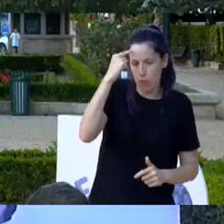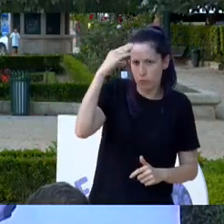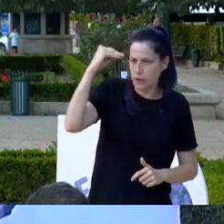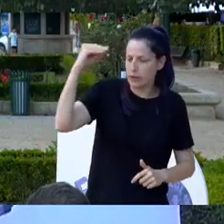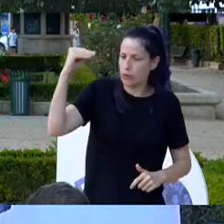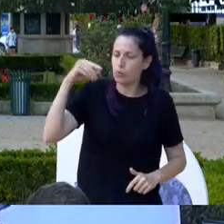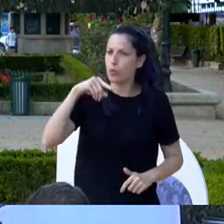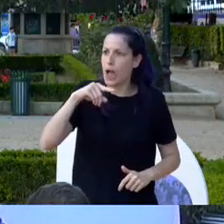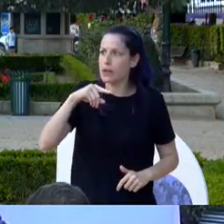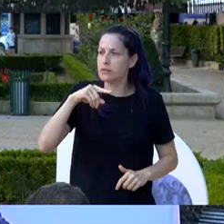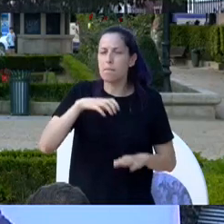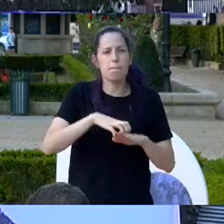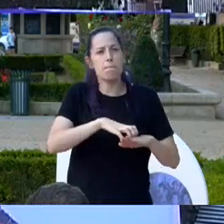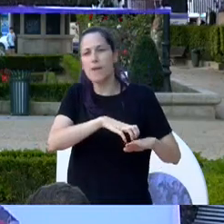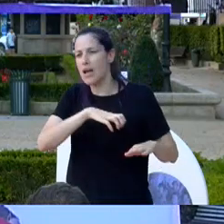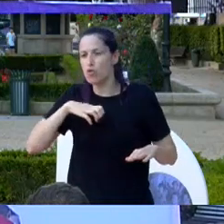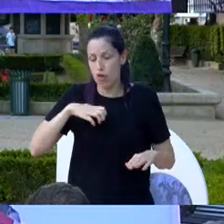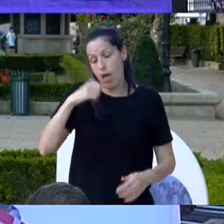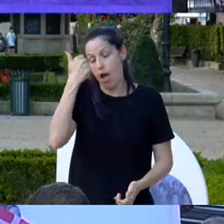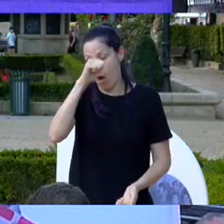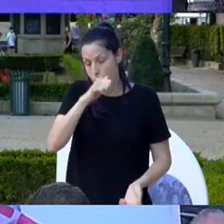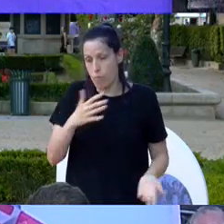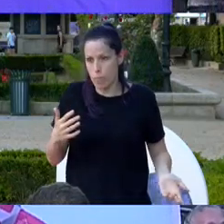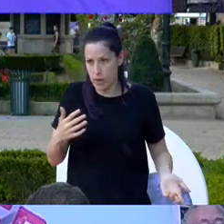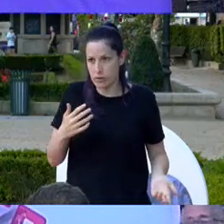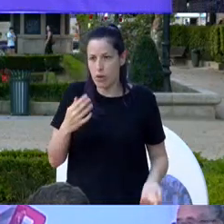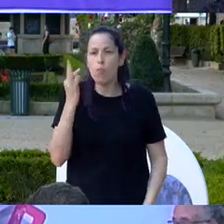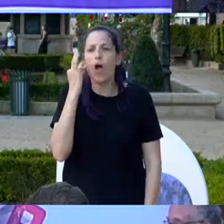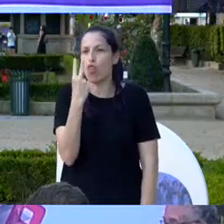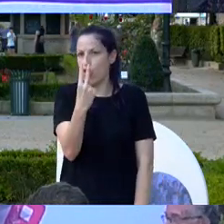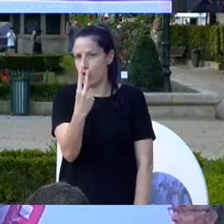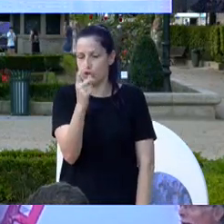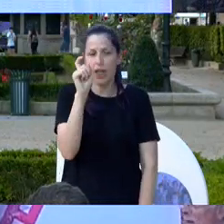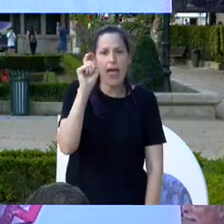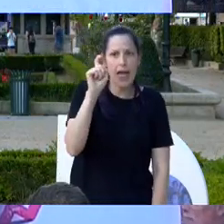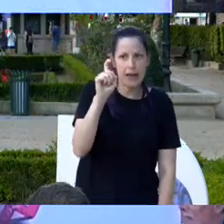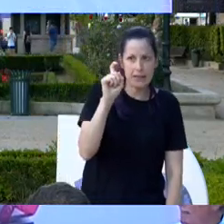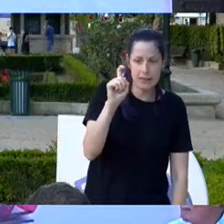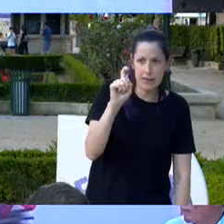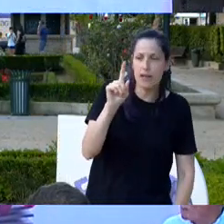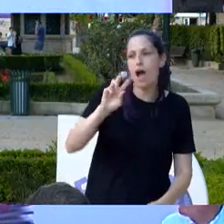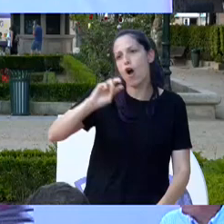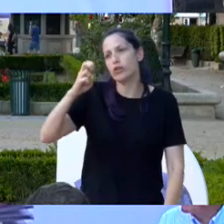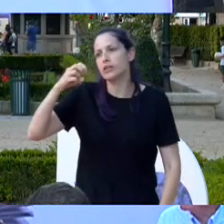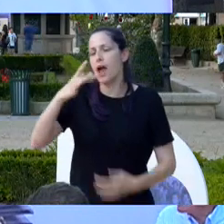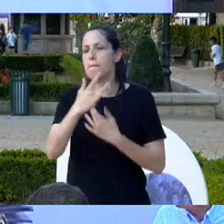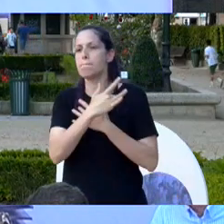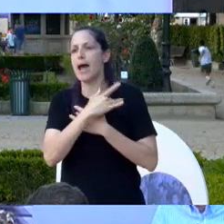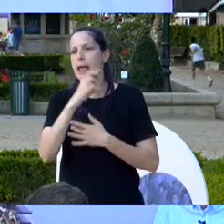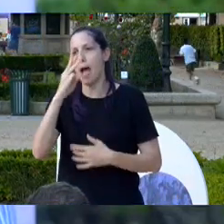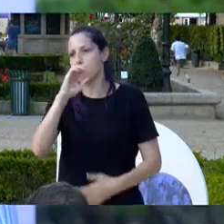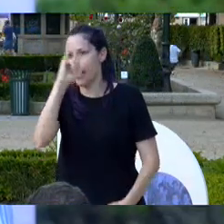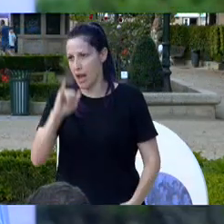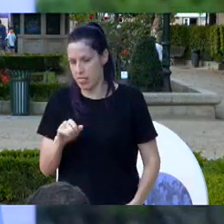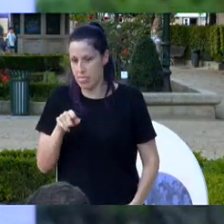por suposto, a maior parte varóns, solo dúas mulleres, Ernestina e María Pérez, que fora compañeira